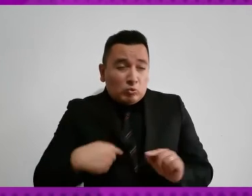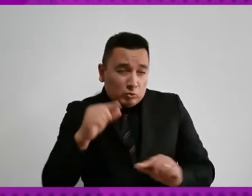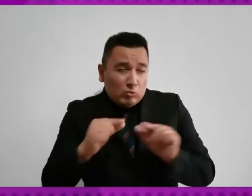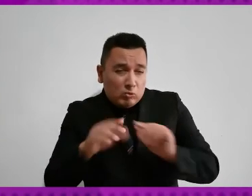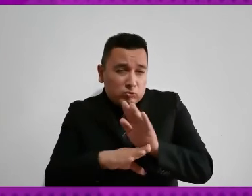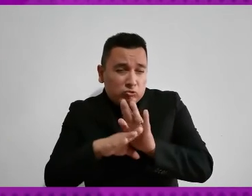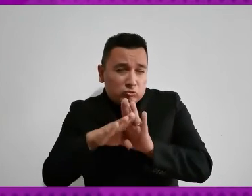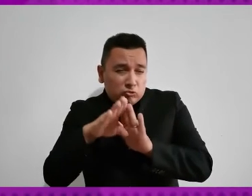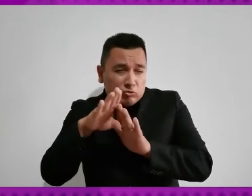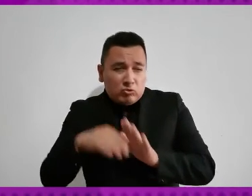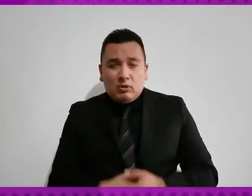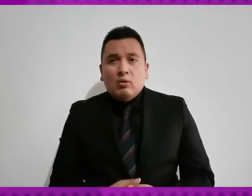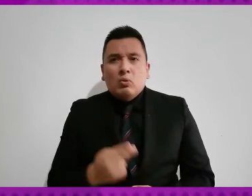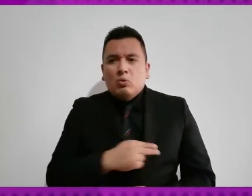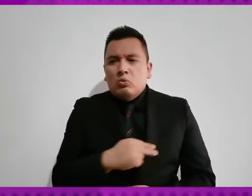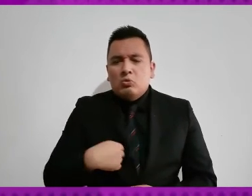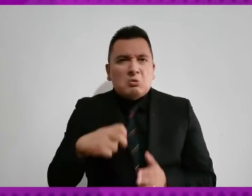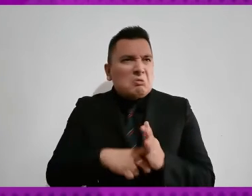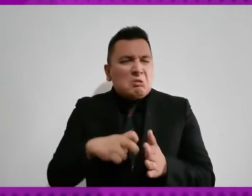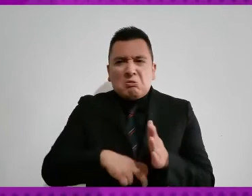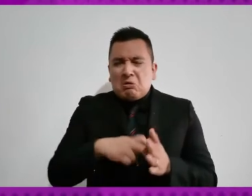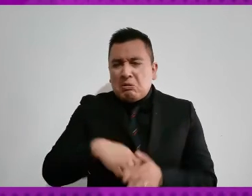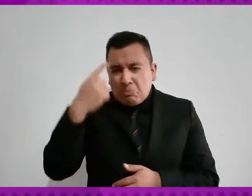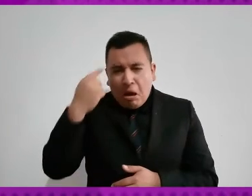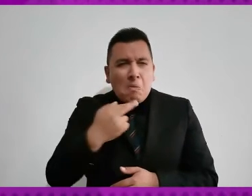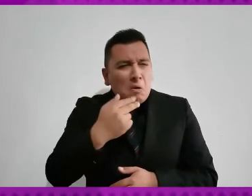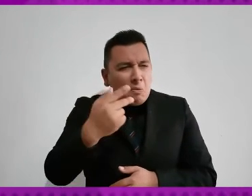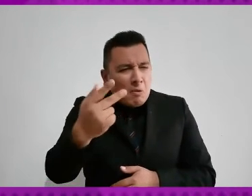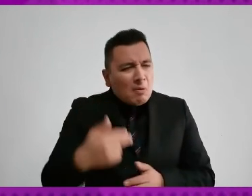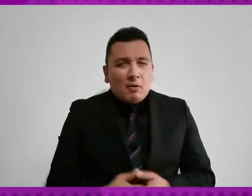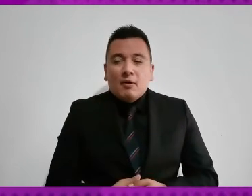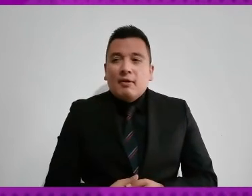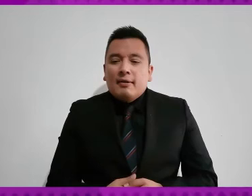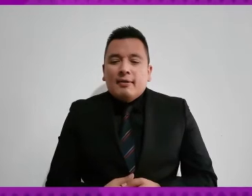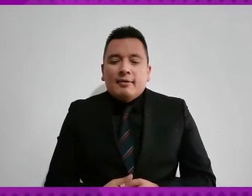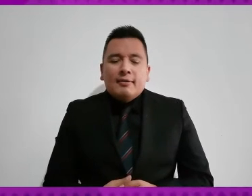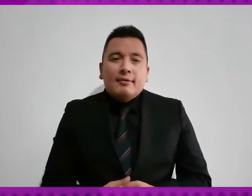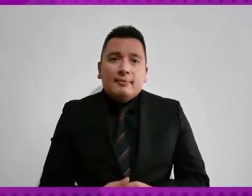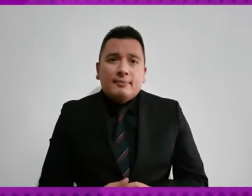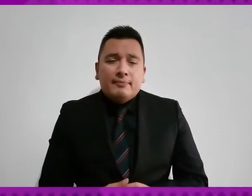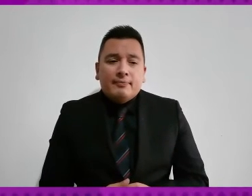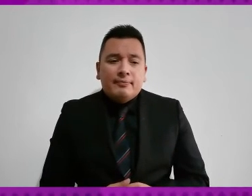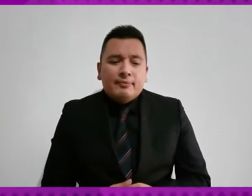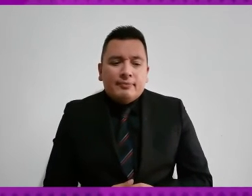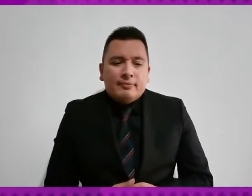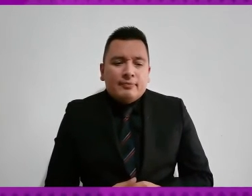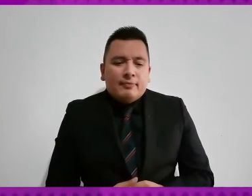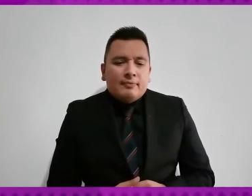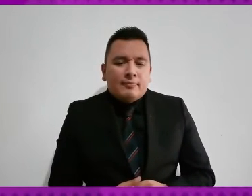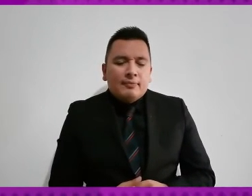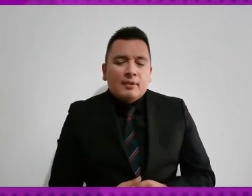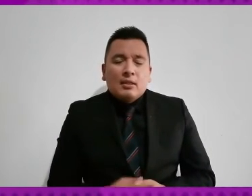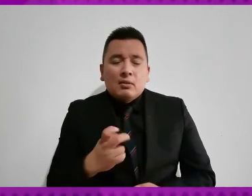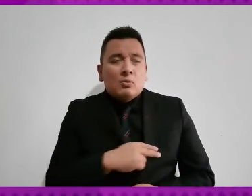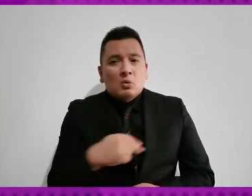avance constante que se tiene, esta mejora continua en los procesos con mayor calidad y donde efectivamente se